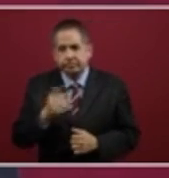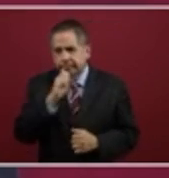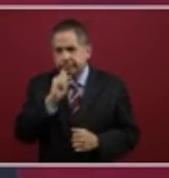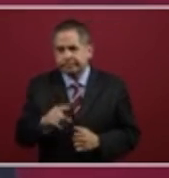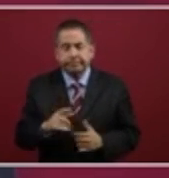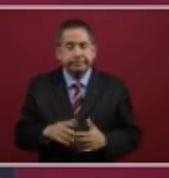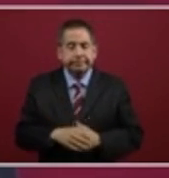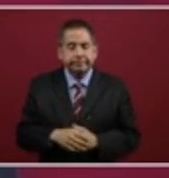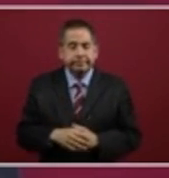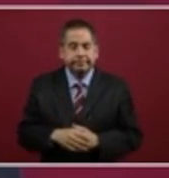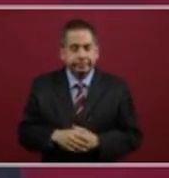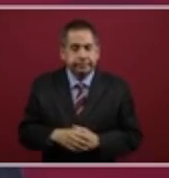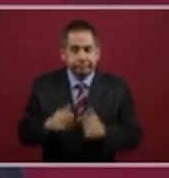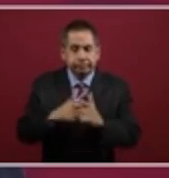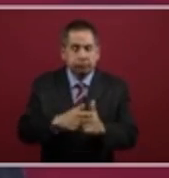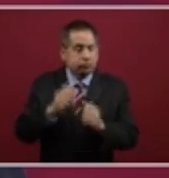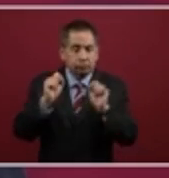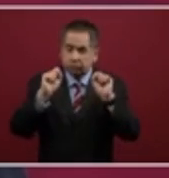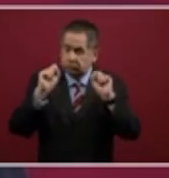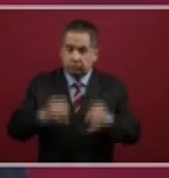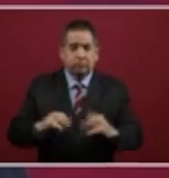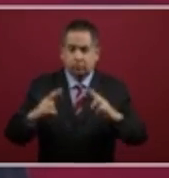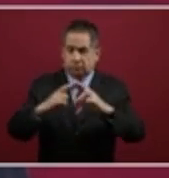Y es mantener el Estado laico.